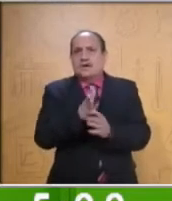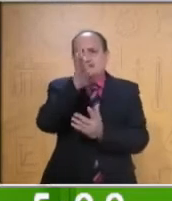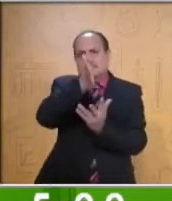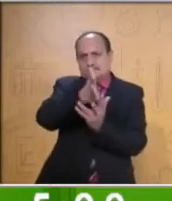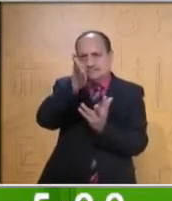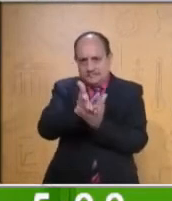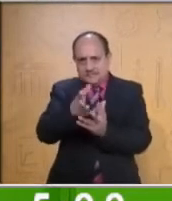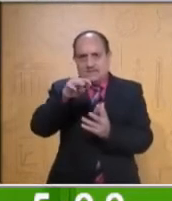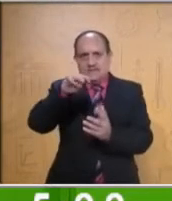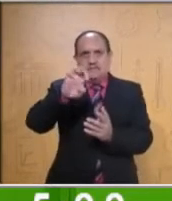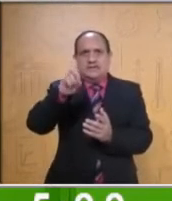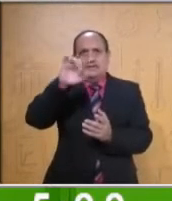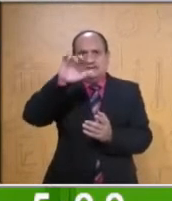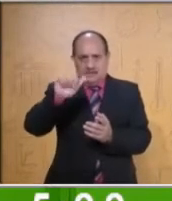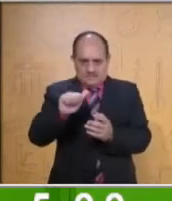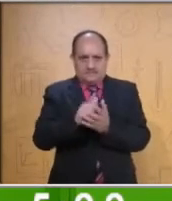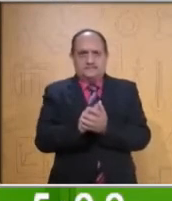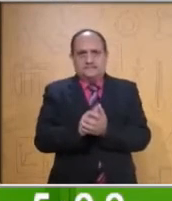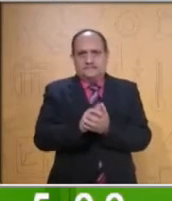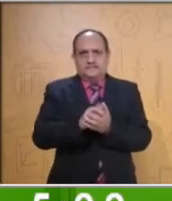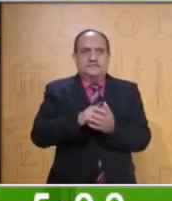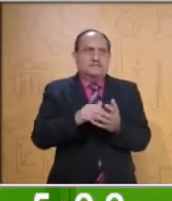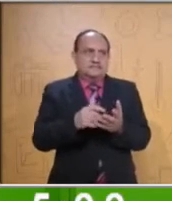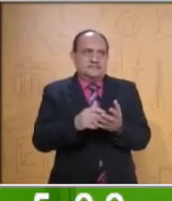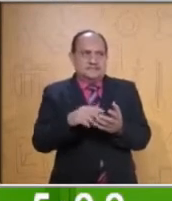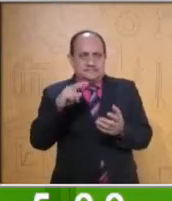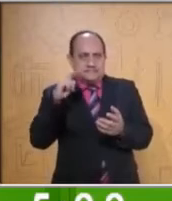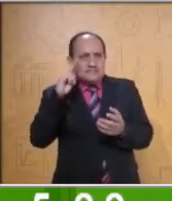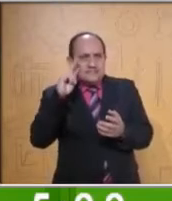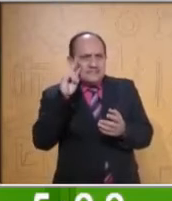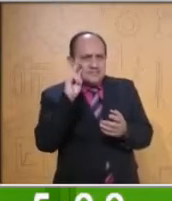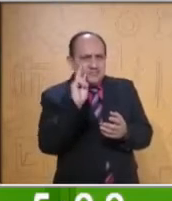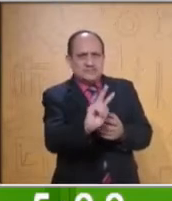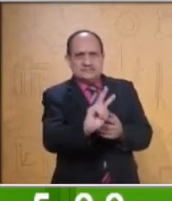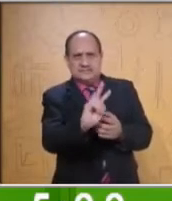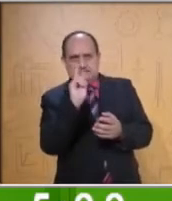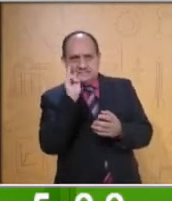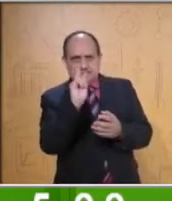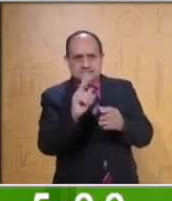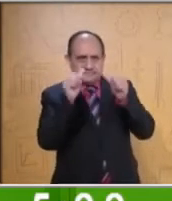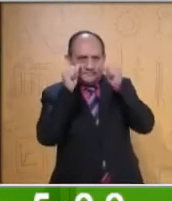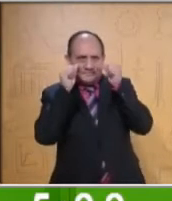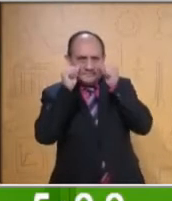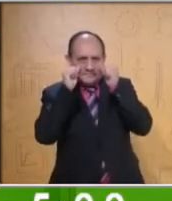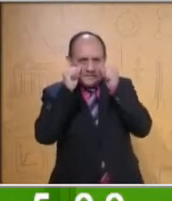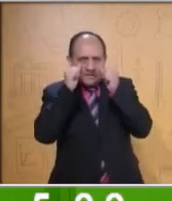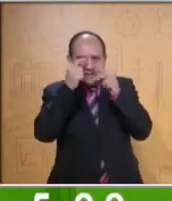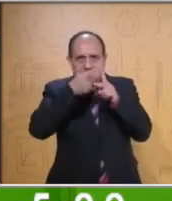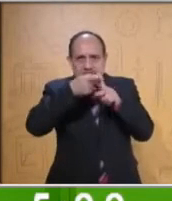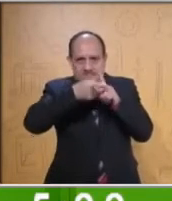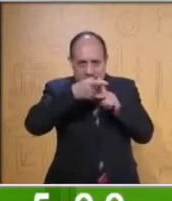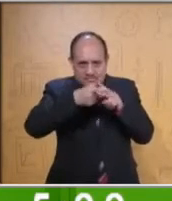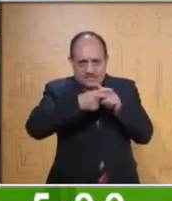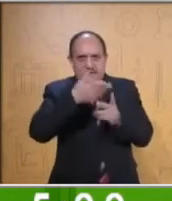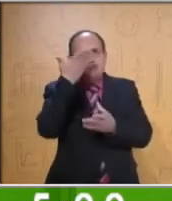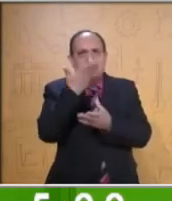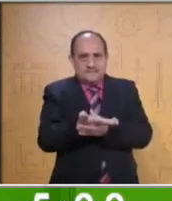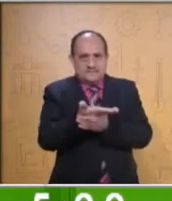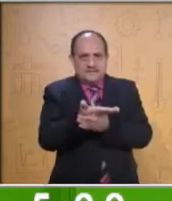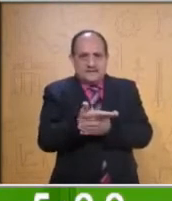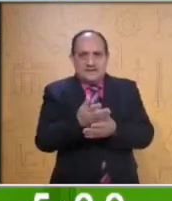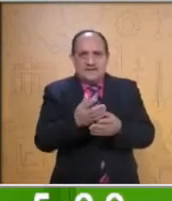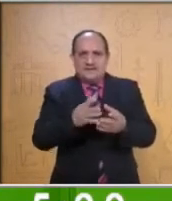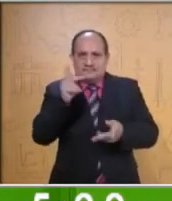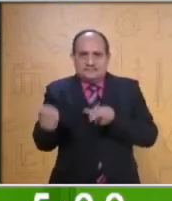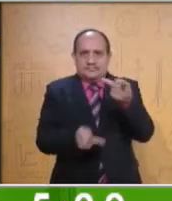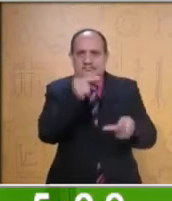de tendencia central, en donde yo tengo que considerar muy bien lo que es el problema, ¿sí? Yo tengo que se hizo una encuesta a